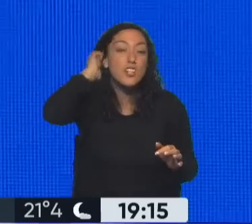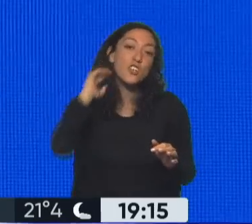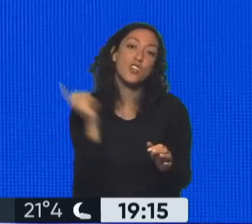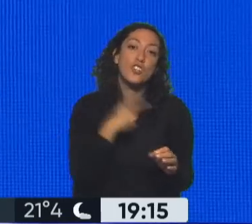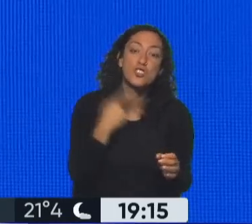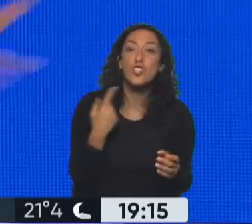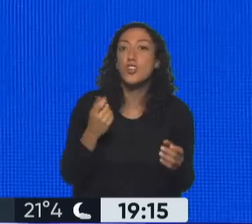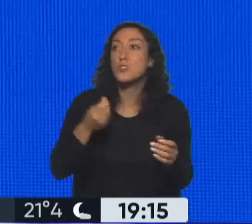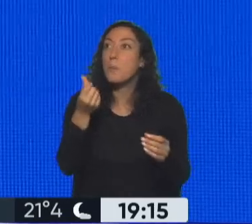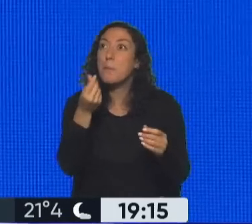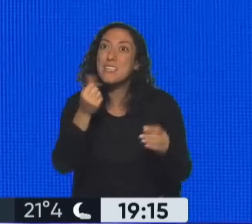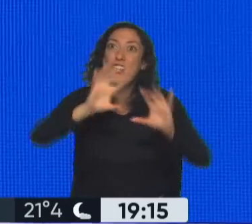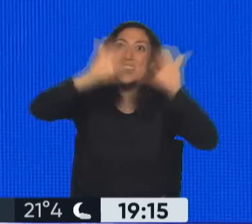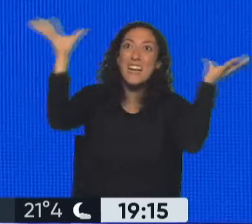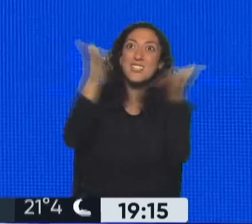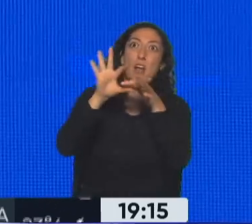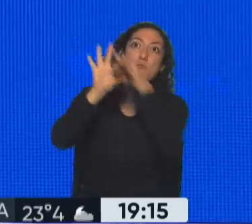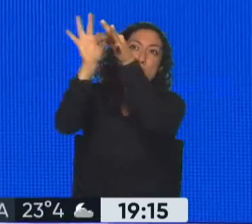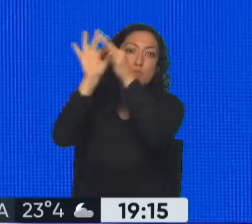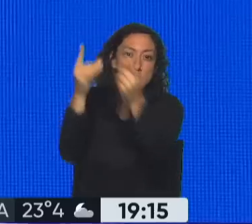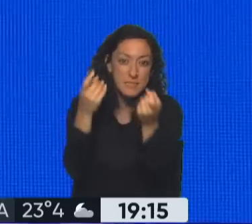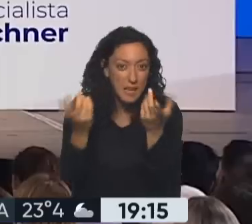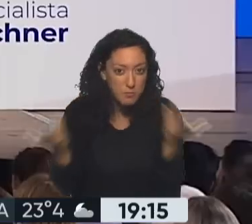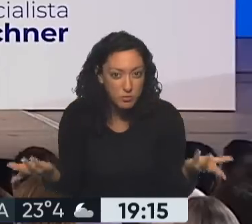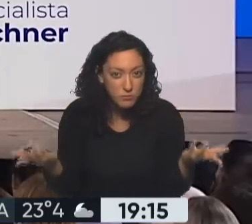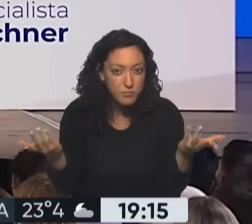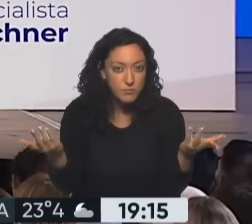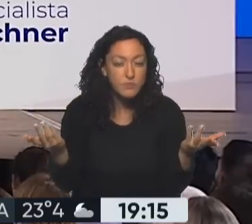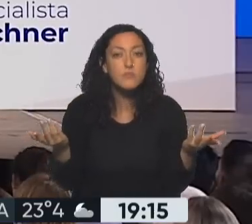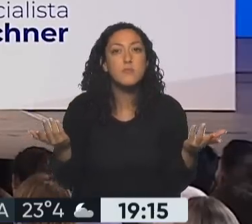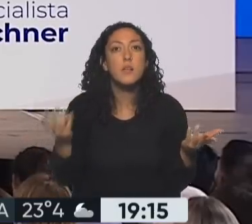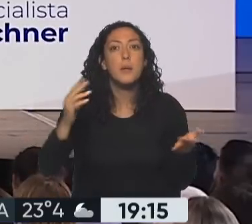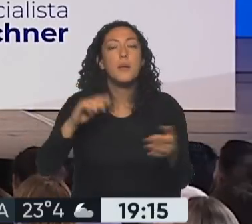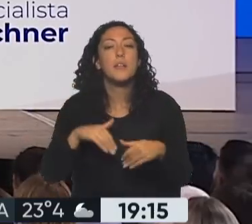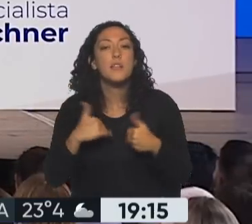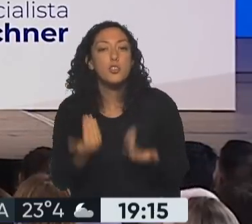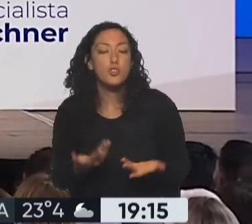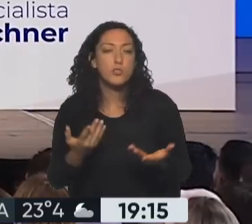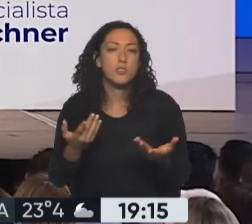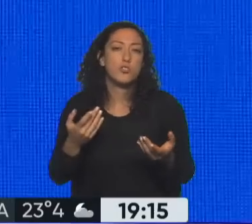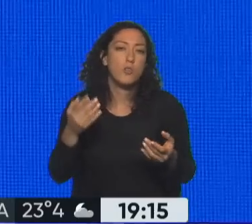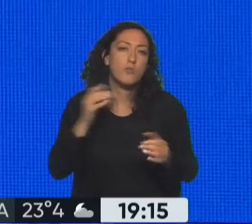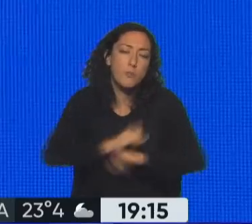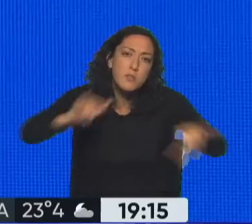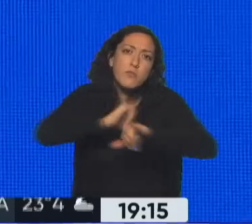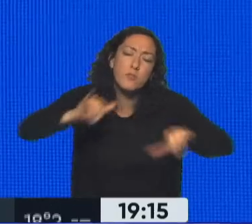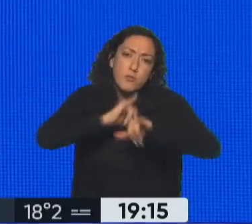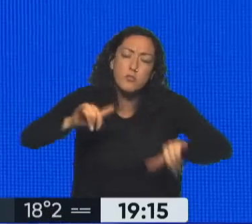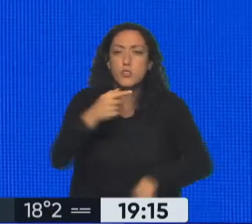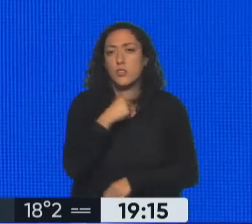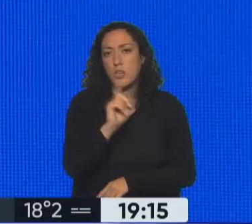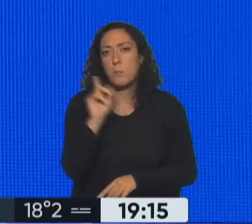las volatilidades internacionales. Bueno, no quiero abrumarlos. La cuestión es que la convertibilidad